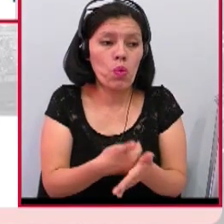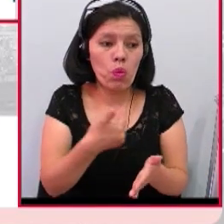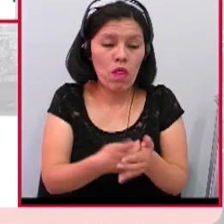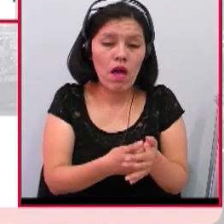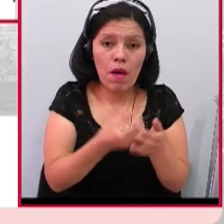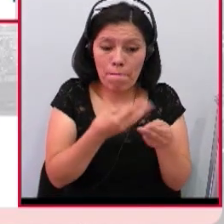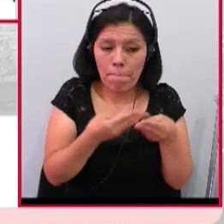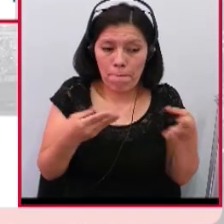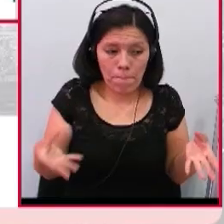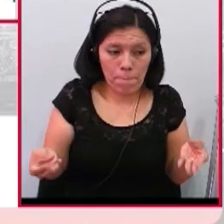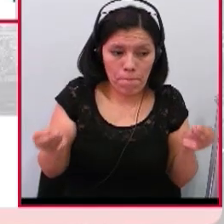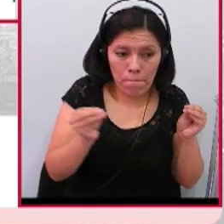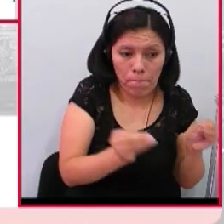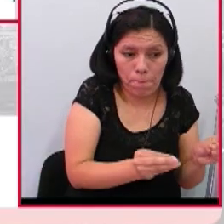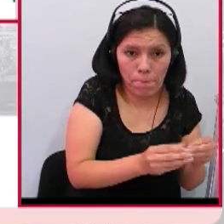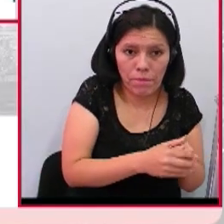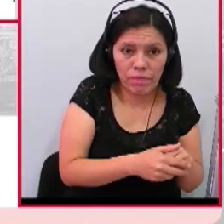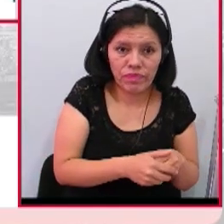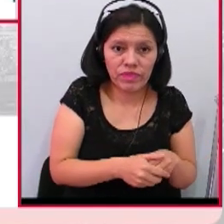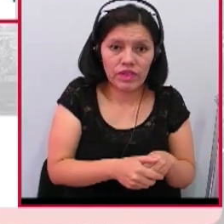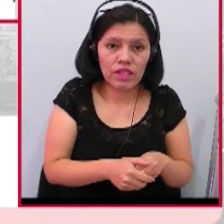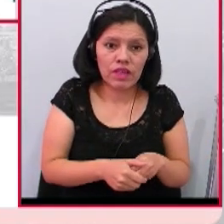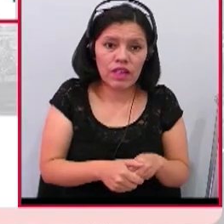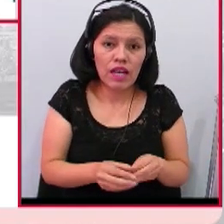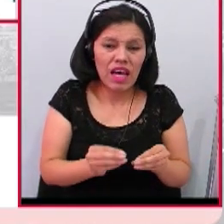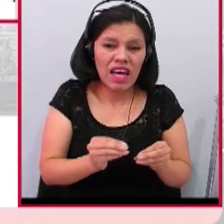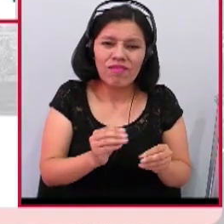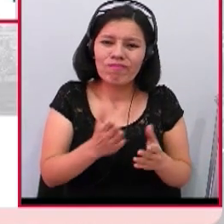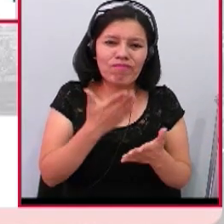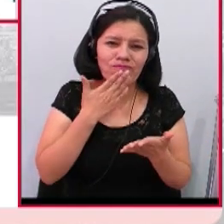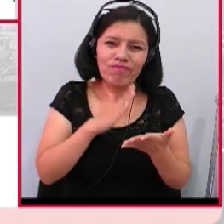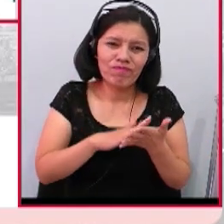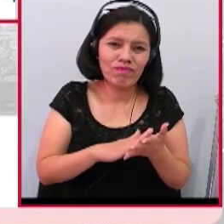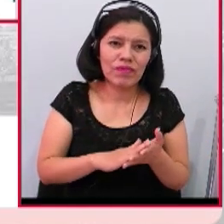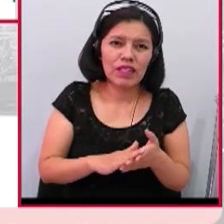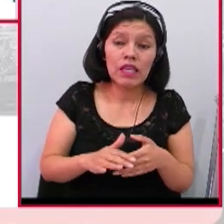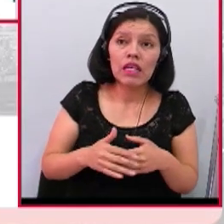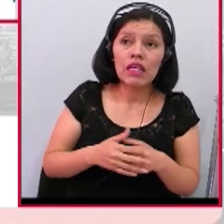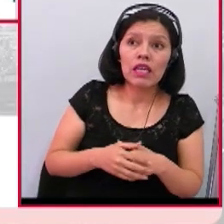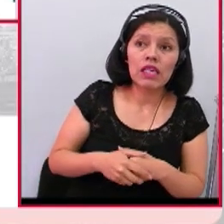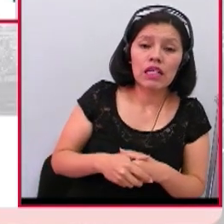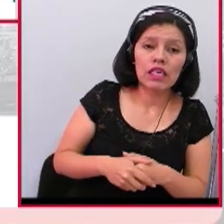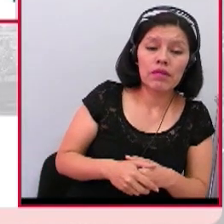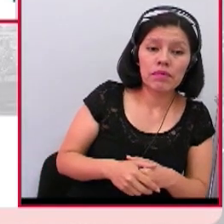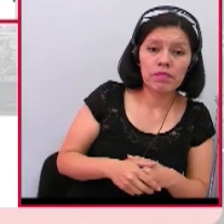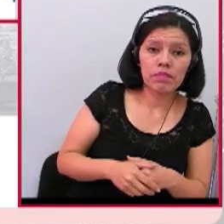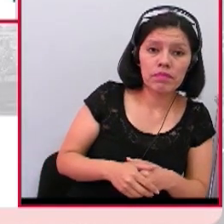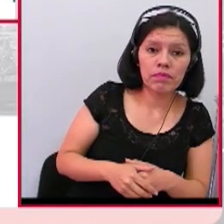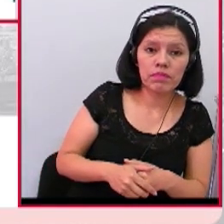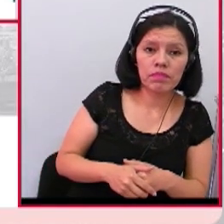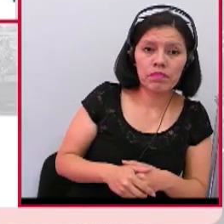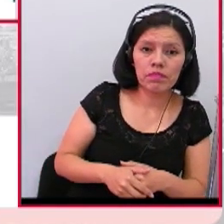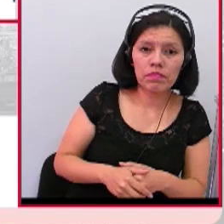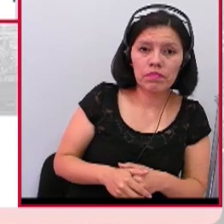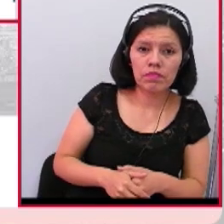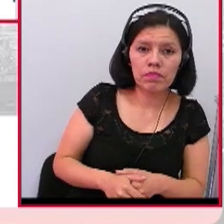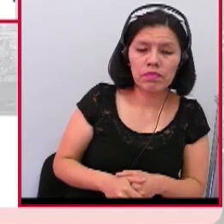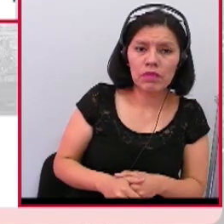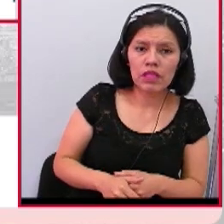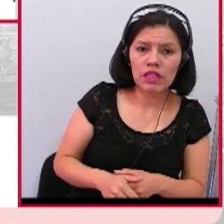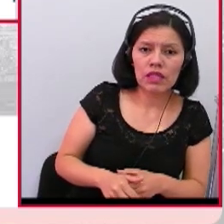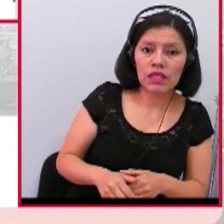dañar, básicamente, por temperatura y por el shock térmico. Porque la carga nueva no viene con 1180, viene con